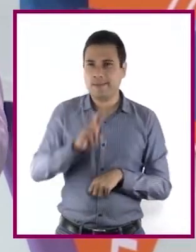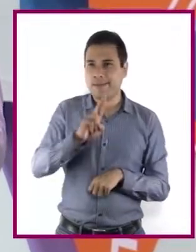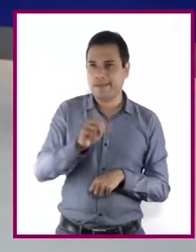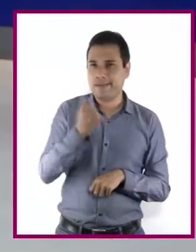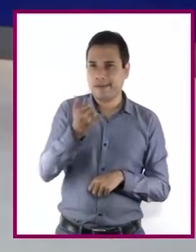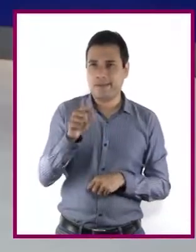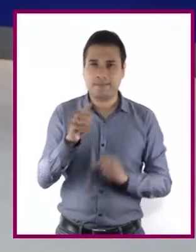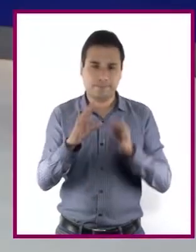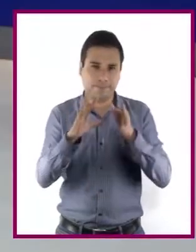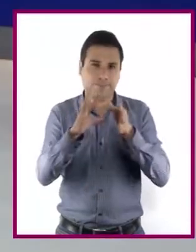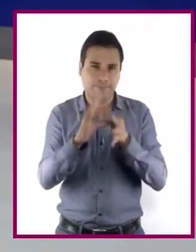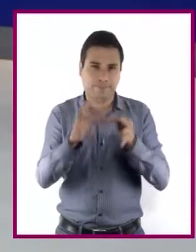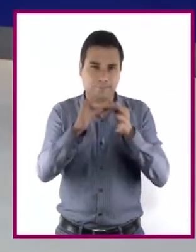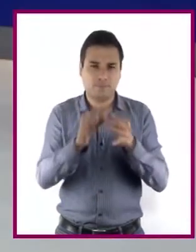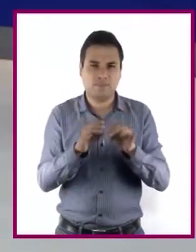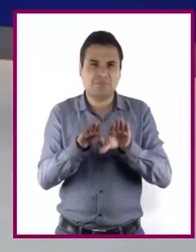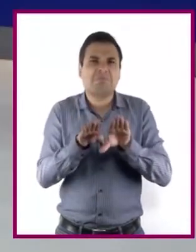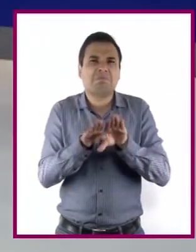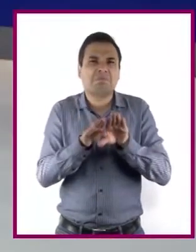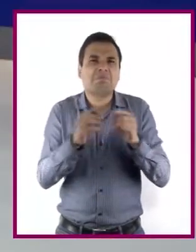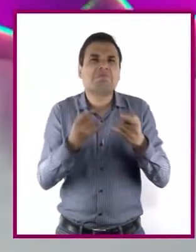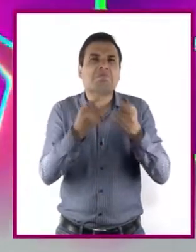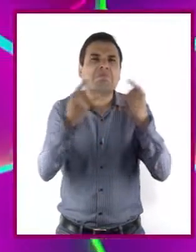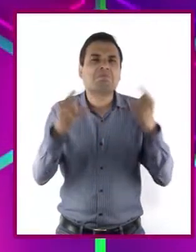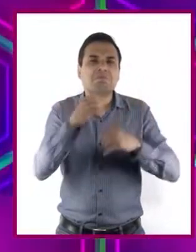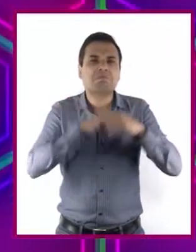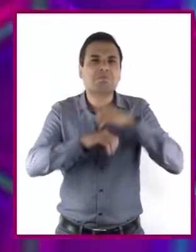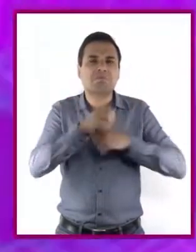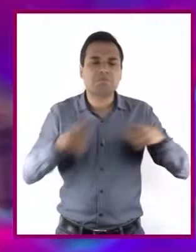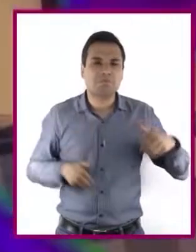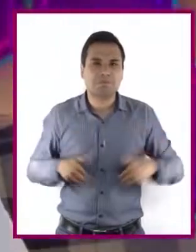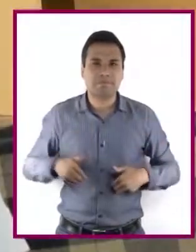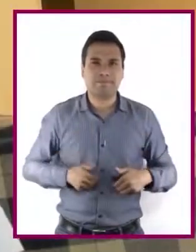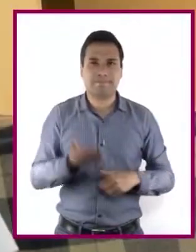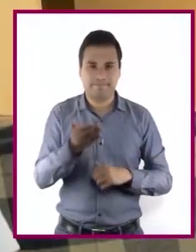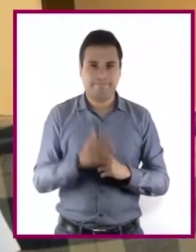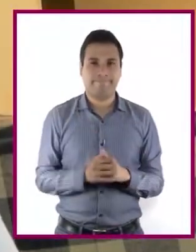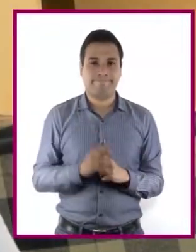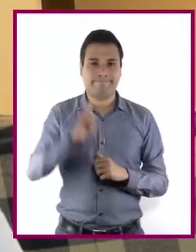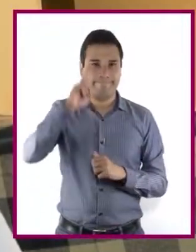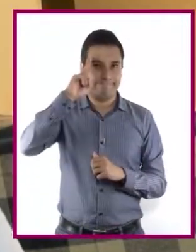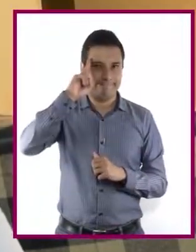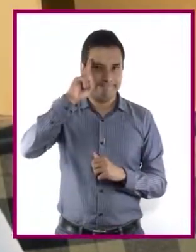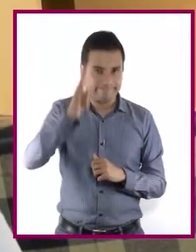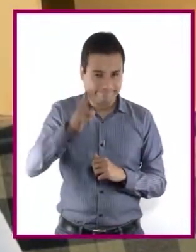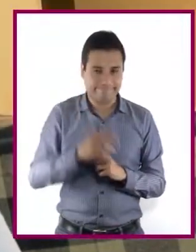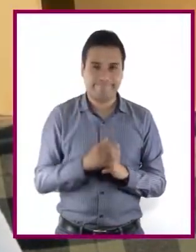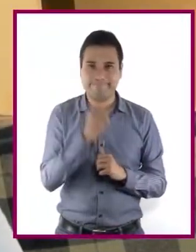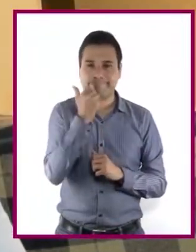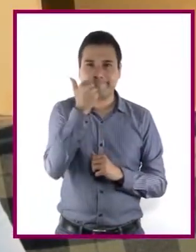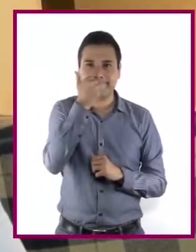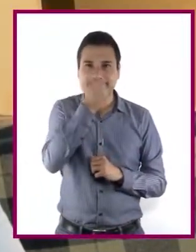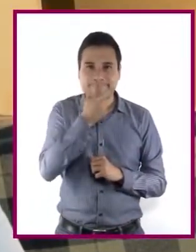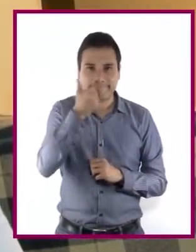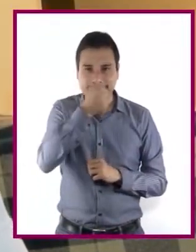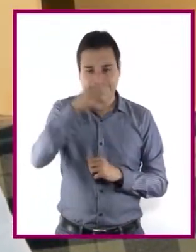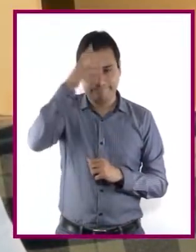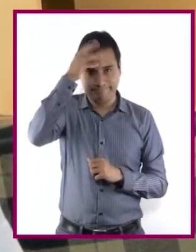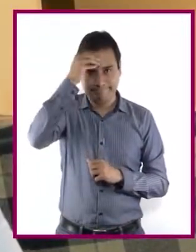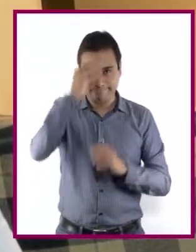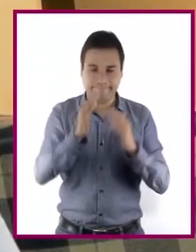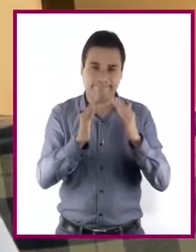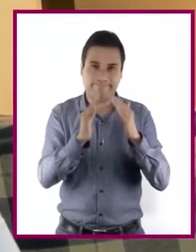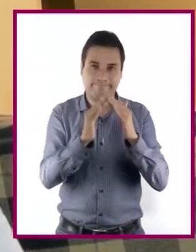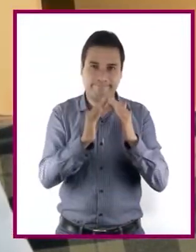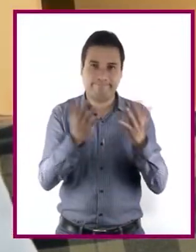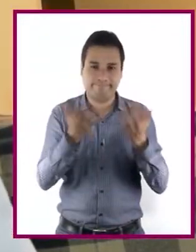un poco sobre la construcción de una historia en el teatro. Hola, alumnas y alumnos de la estrategia Aprende en